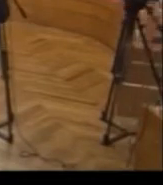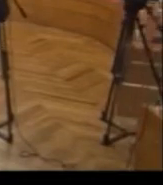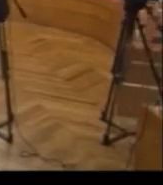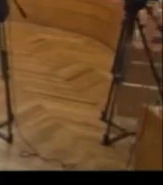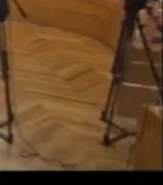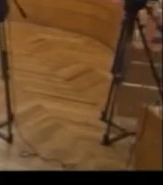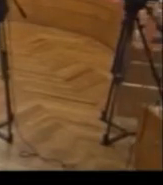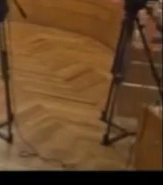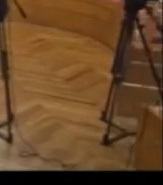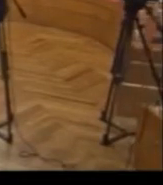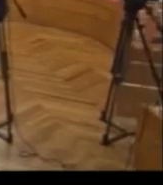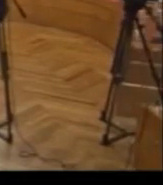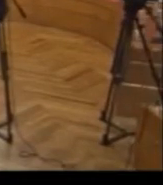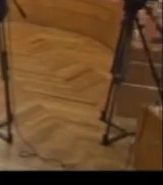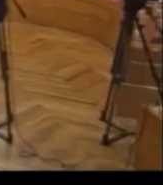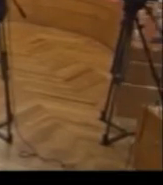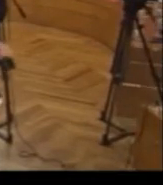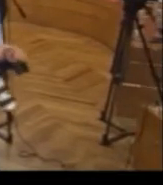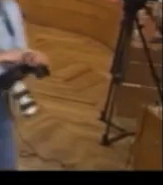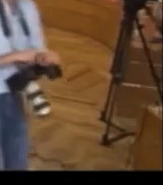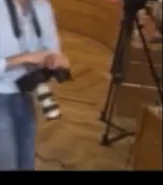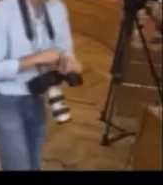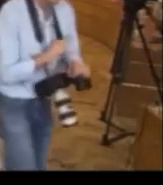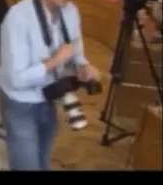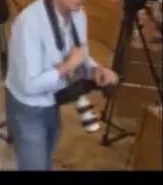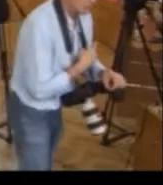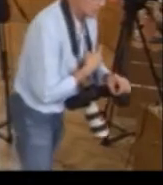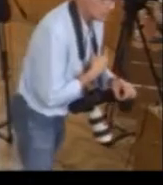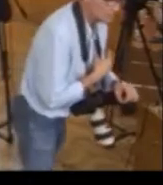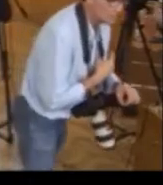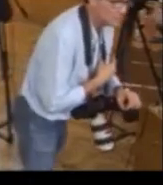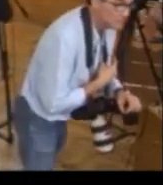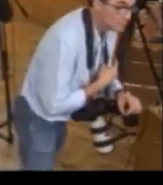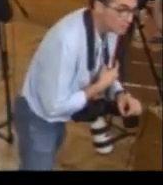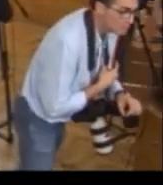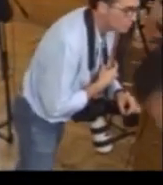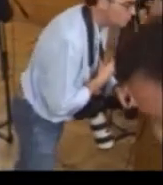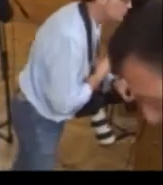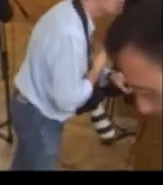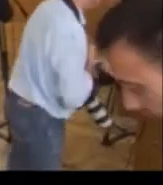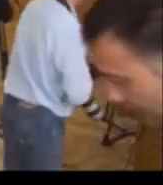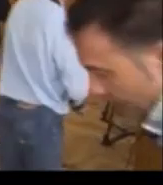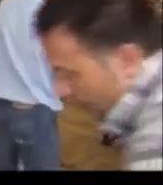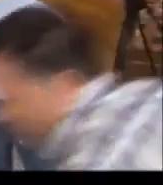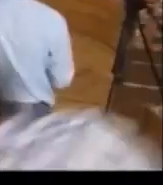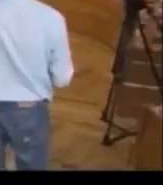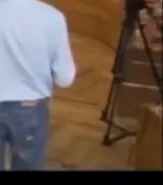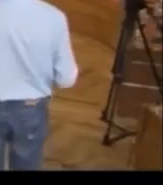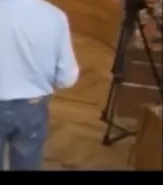Cuando un amigo se va y va dejando una huella que no se puede borrar.